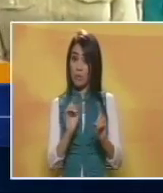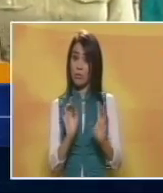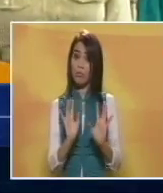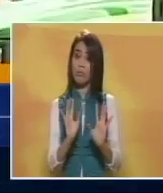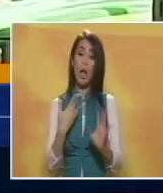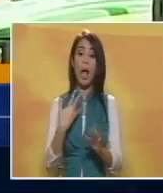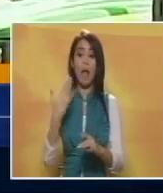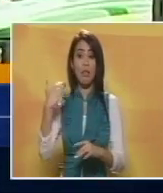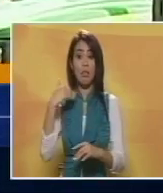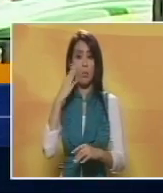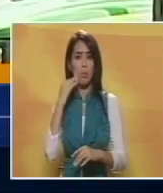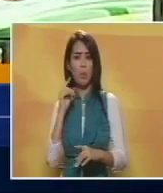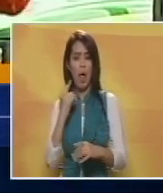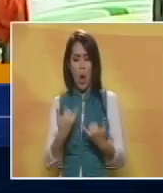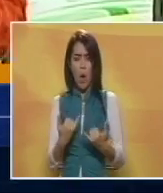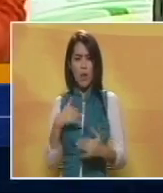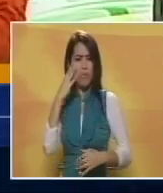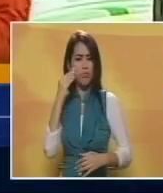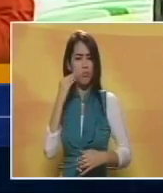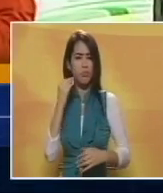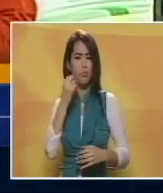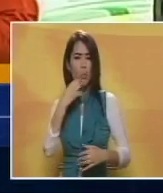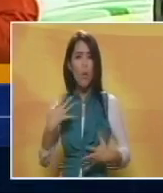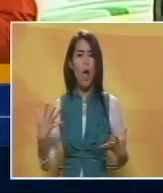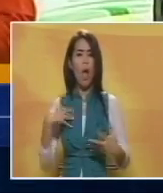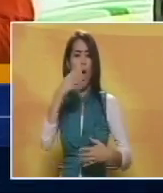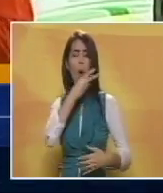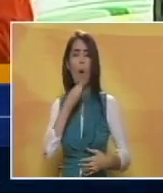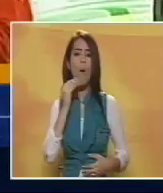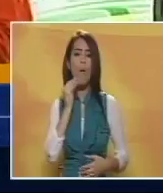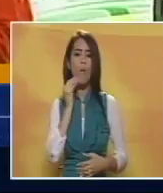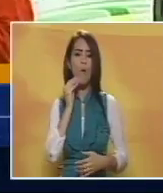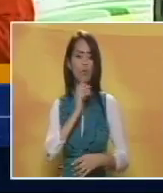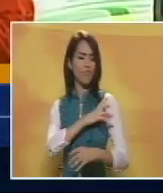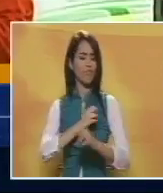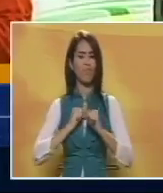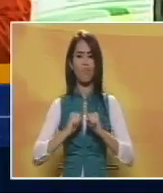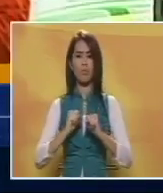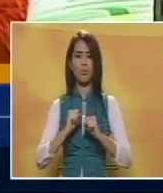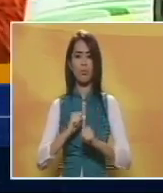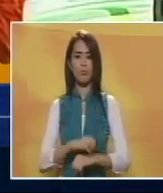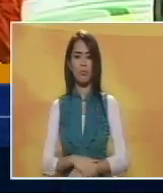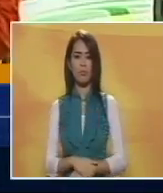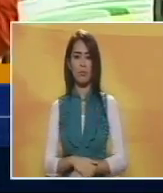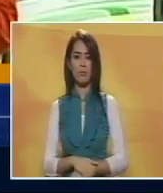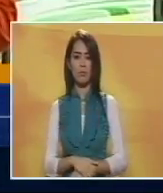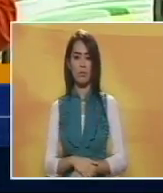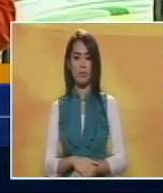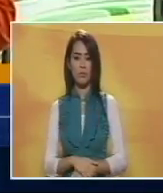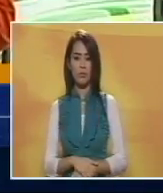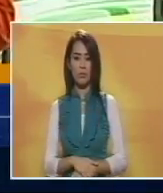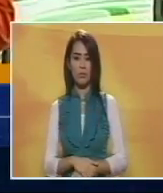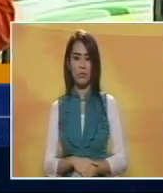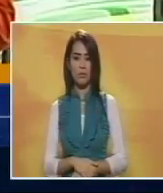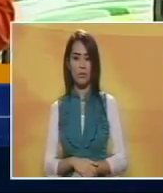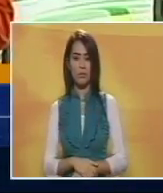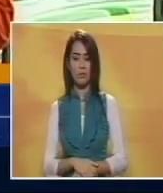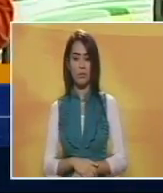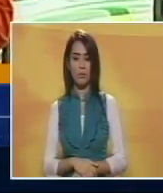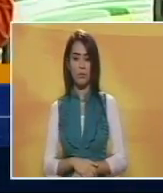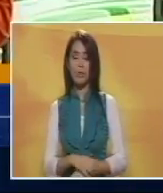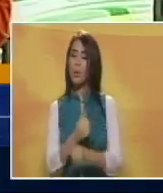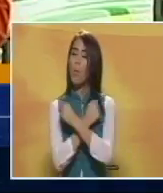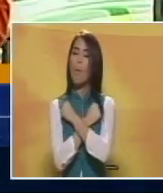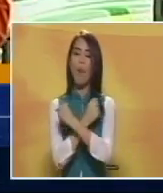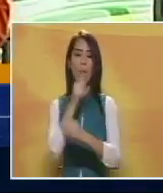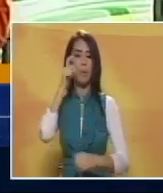soy un novato, soy un hombre experimentado, joven, enérgico y más fuerte que nunca. Y con el